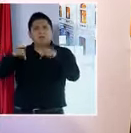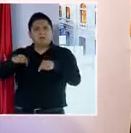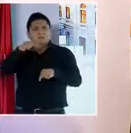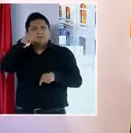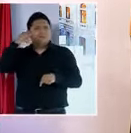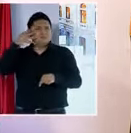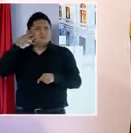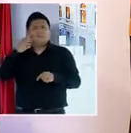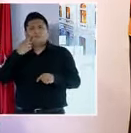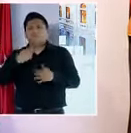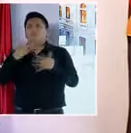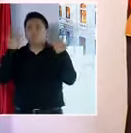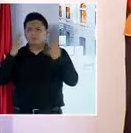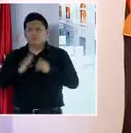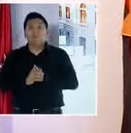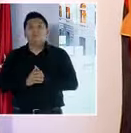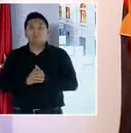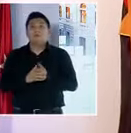Somos